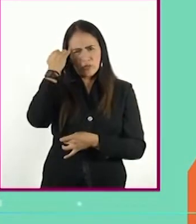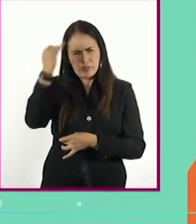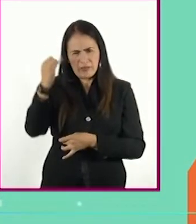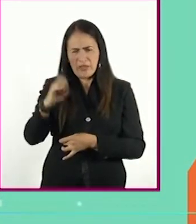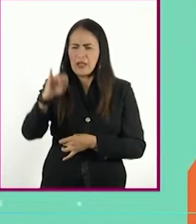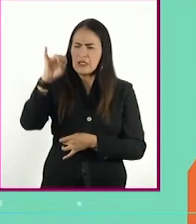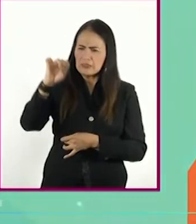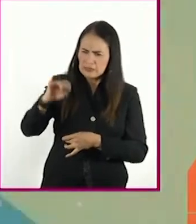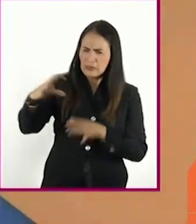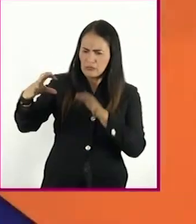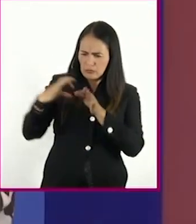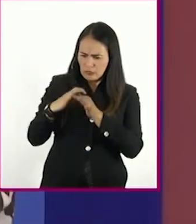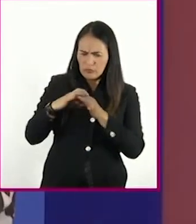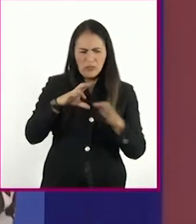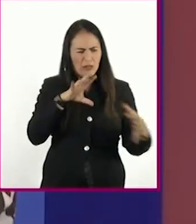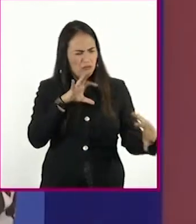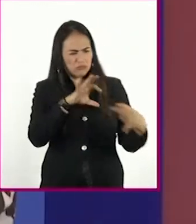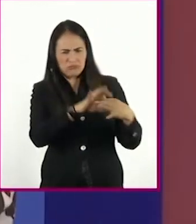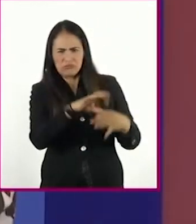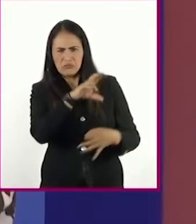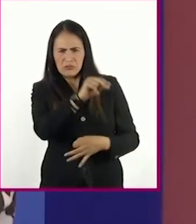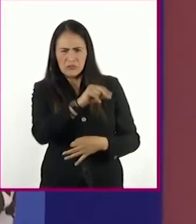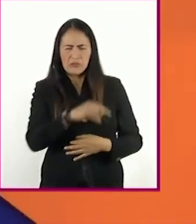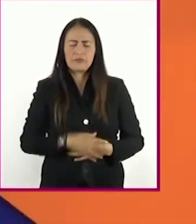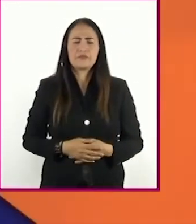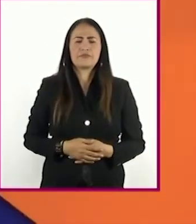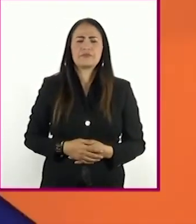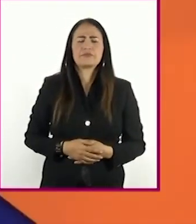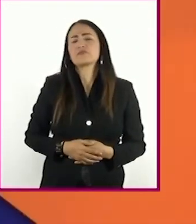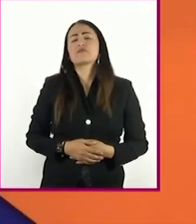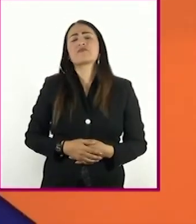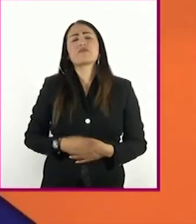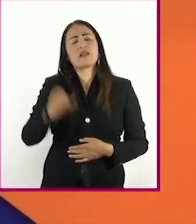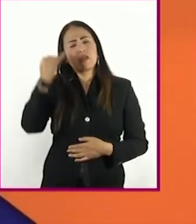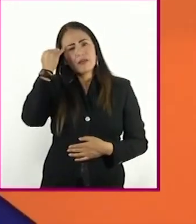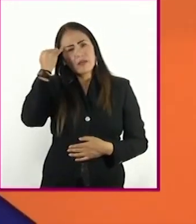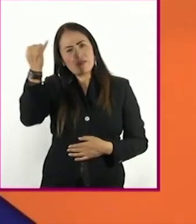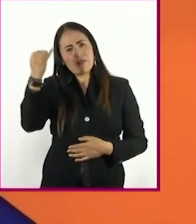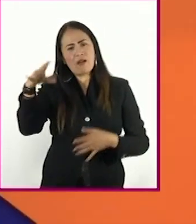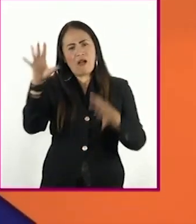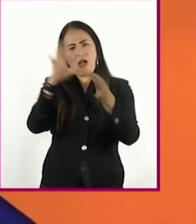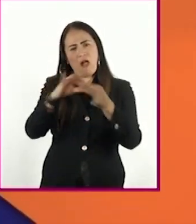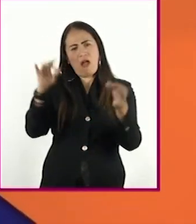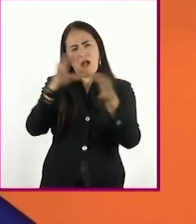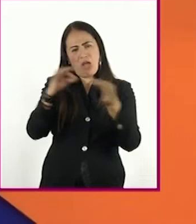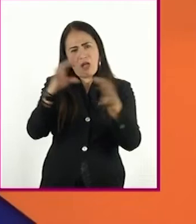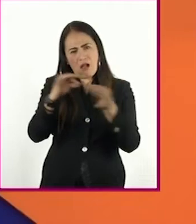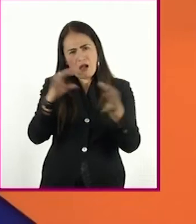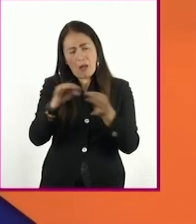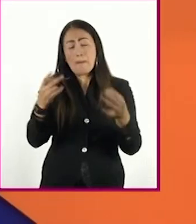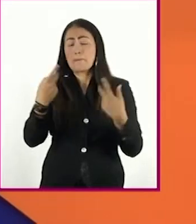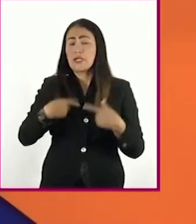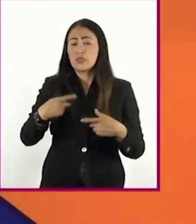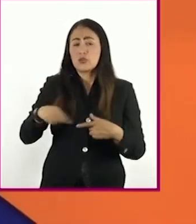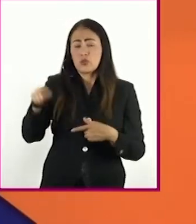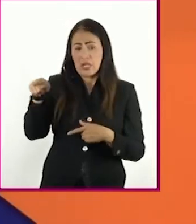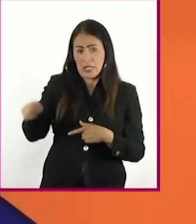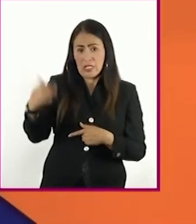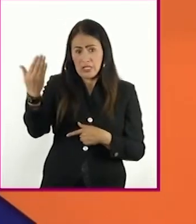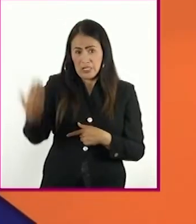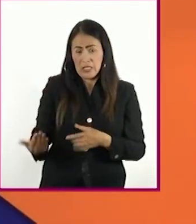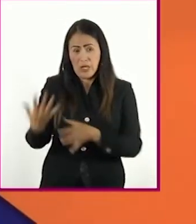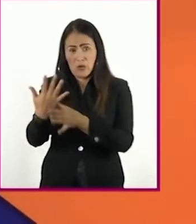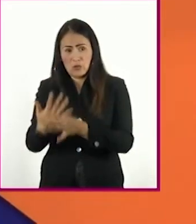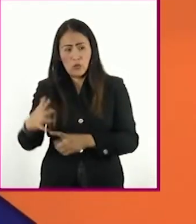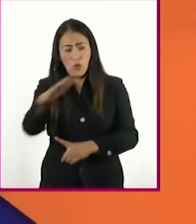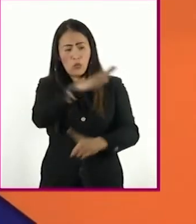afines al del autor. Un discurso ideológico se refiere a la forma en la que el autor concibe el mundo